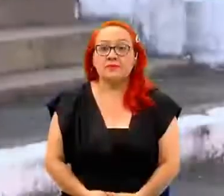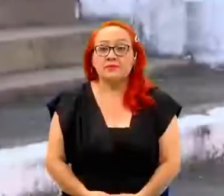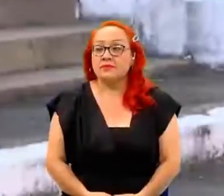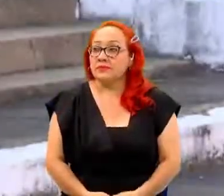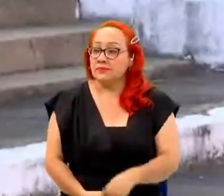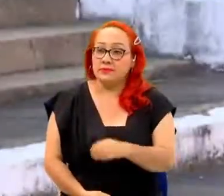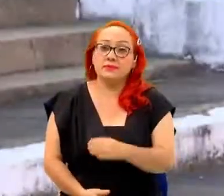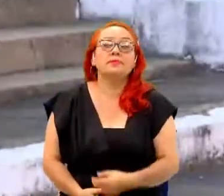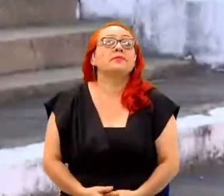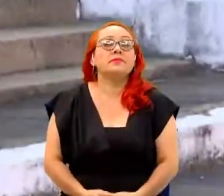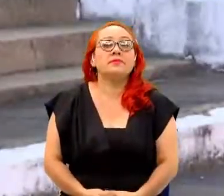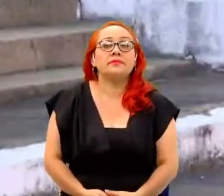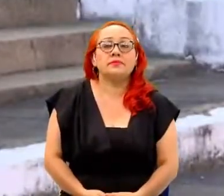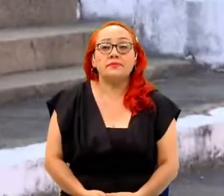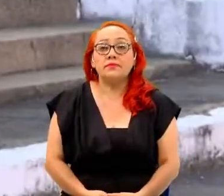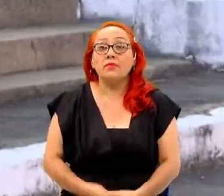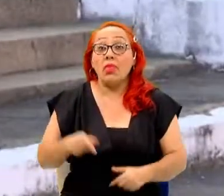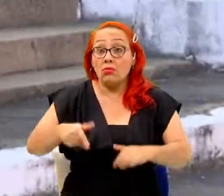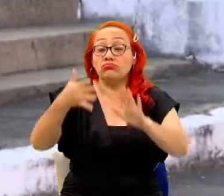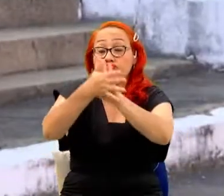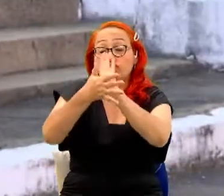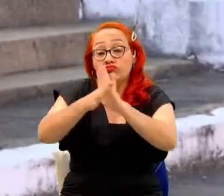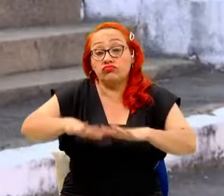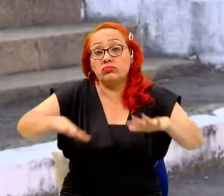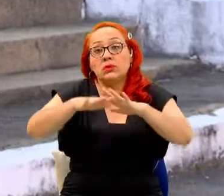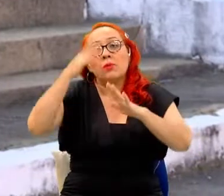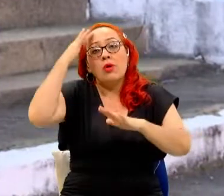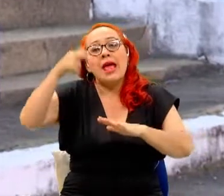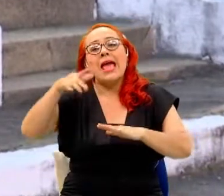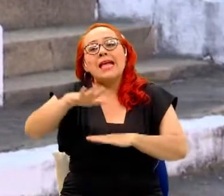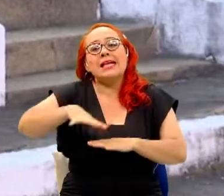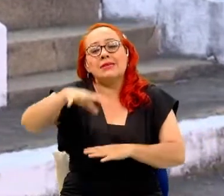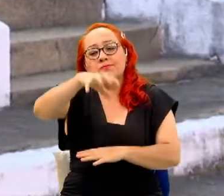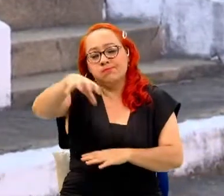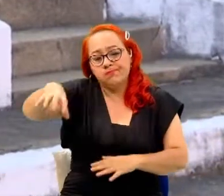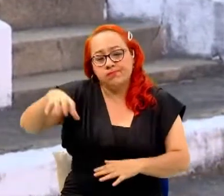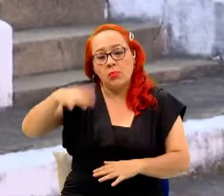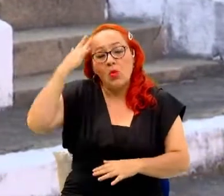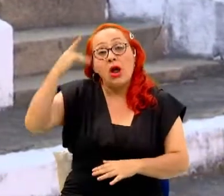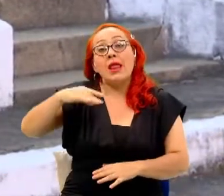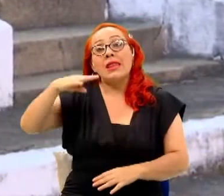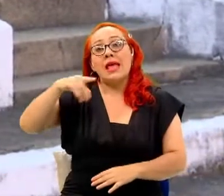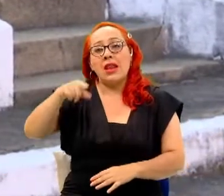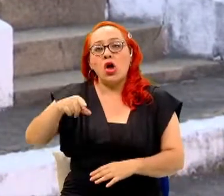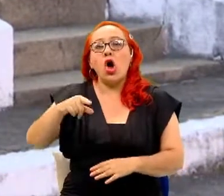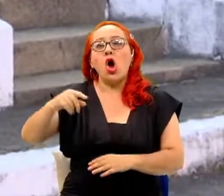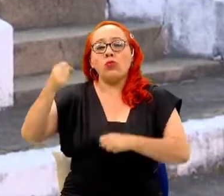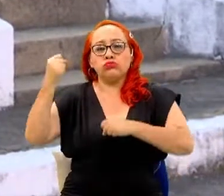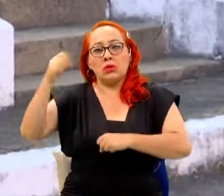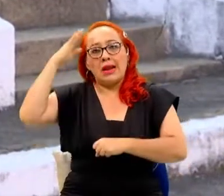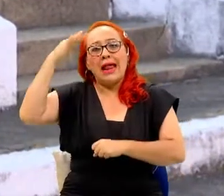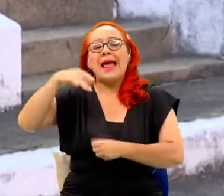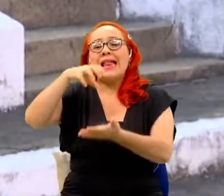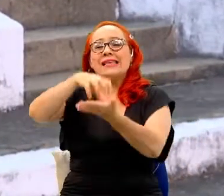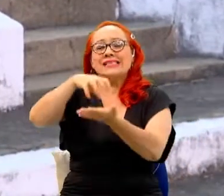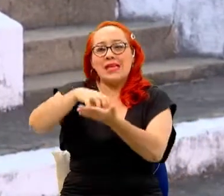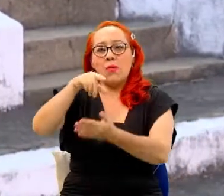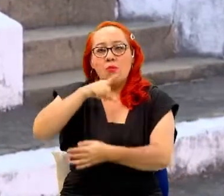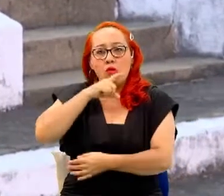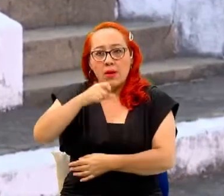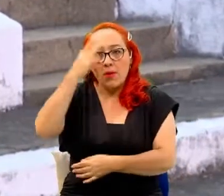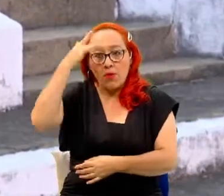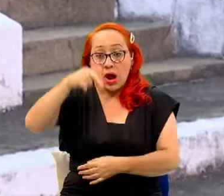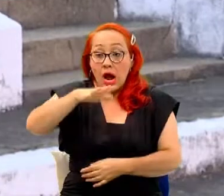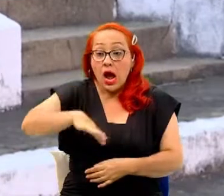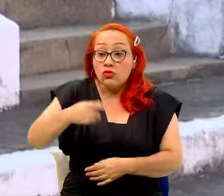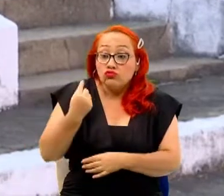marcia a sergio buenas tardes los saluda de esta hora aquí desde las instalaciones del comando de la quinta brigada del ejército con sede en la ciudad de bucaramanga y es que en